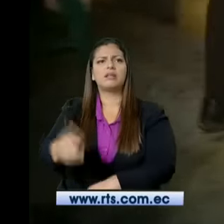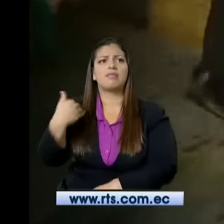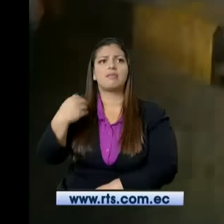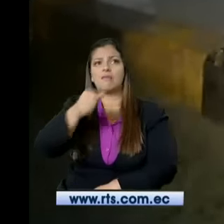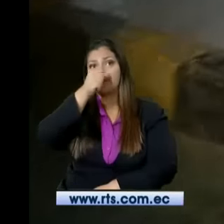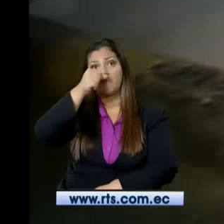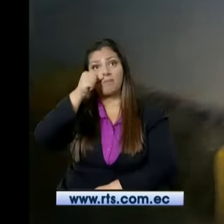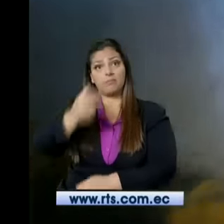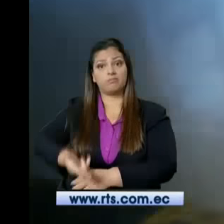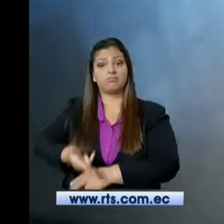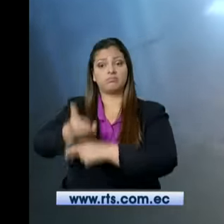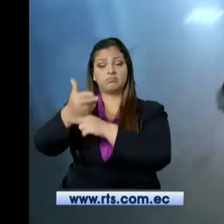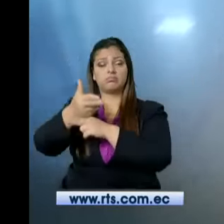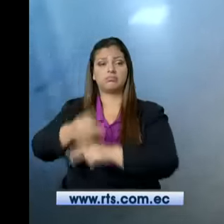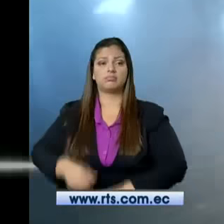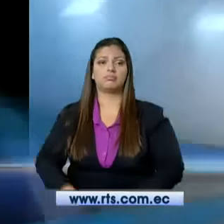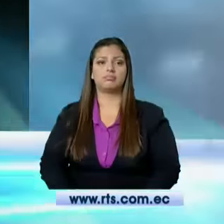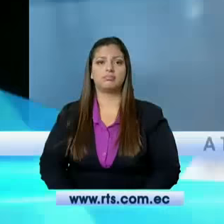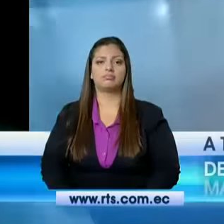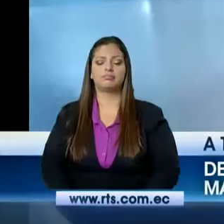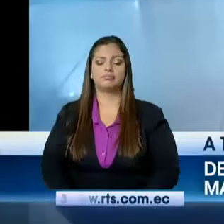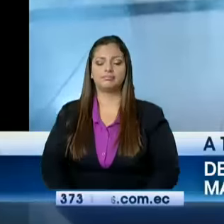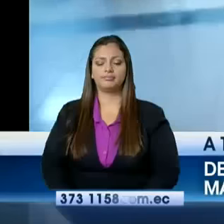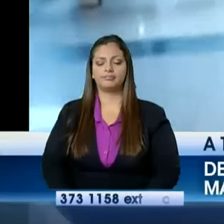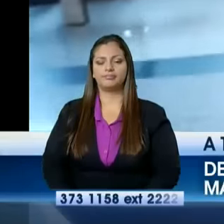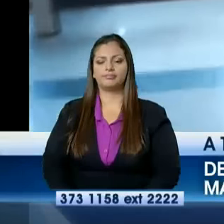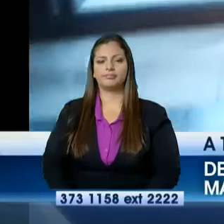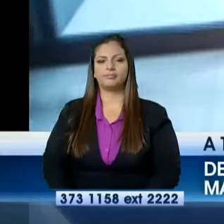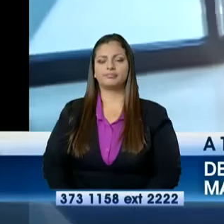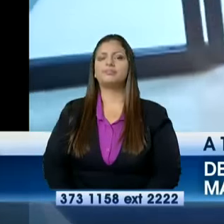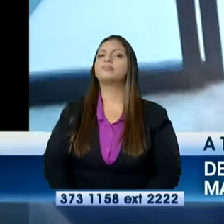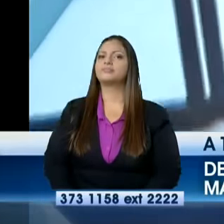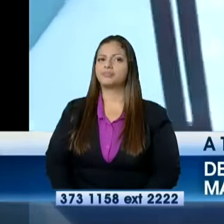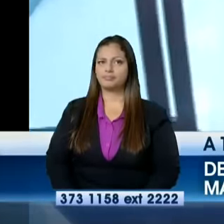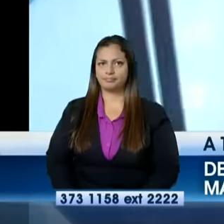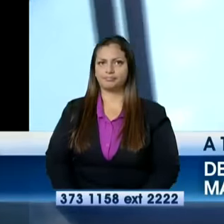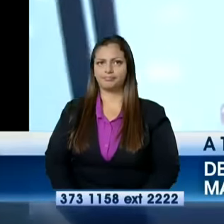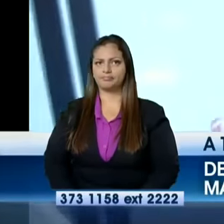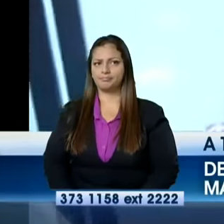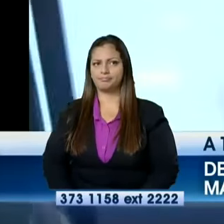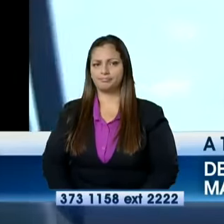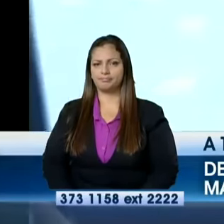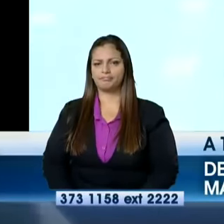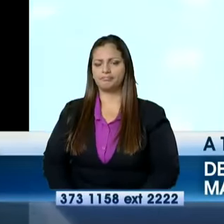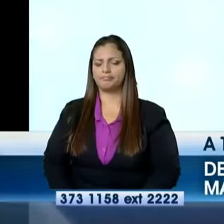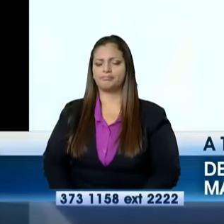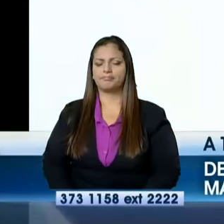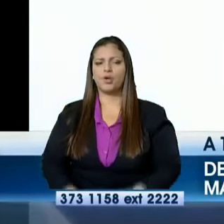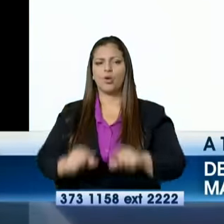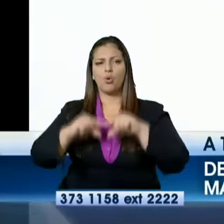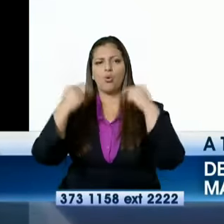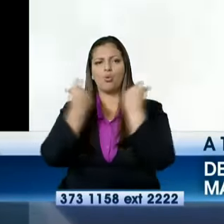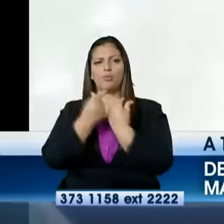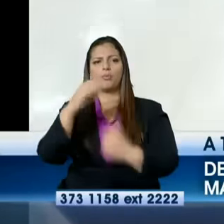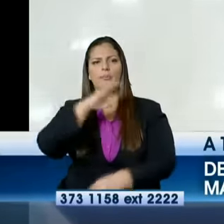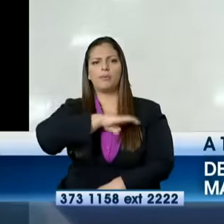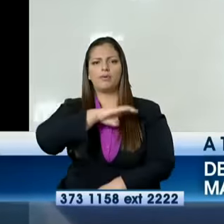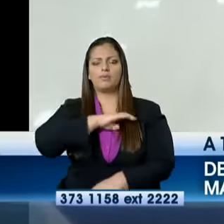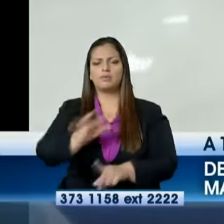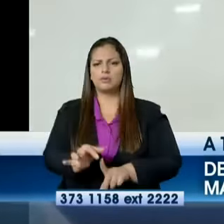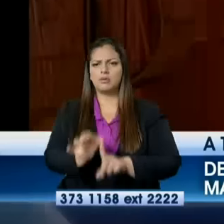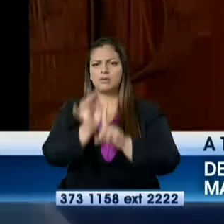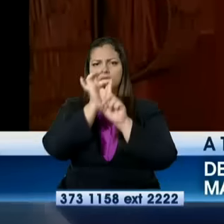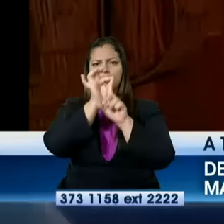La captura del presunto delincuente se realizó a través de un allanamiento por parte del Grupo de Operaciones Especiales de la